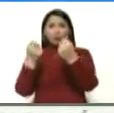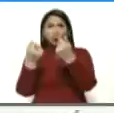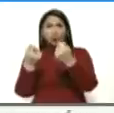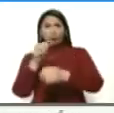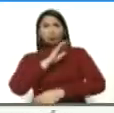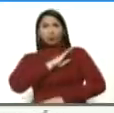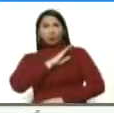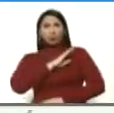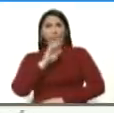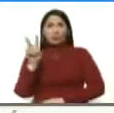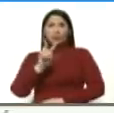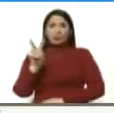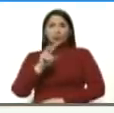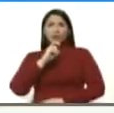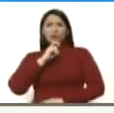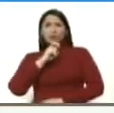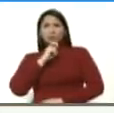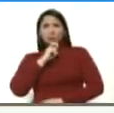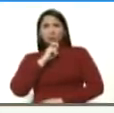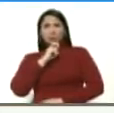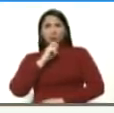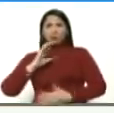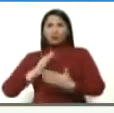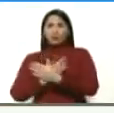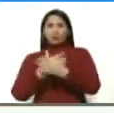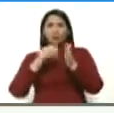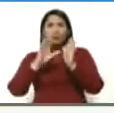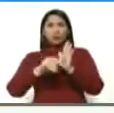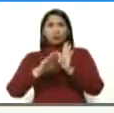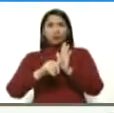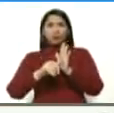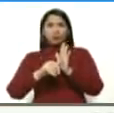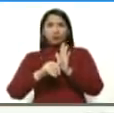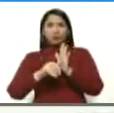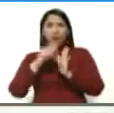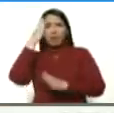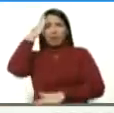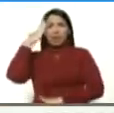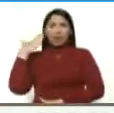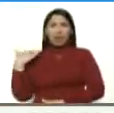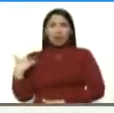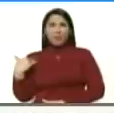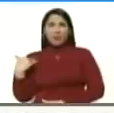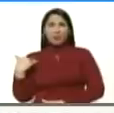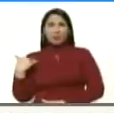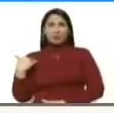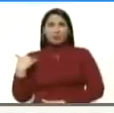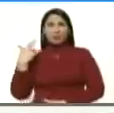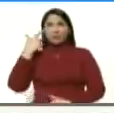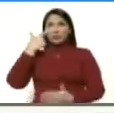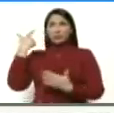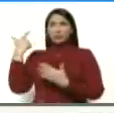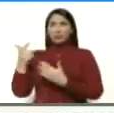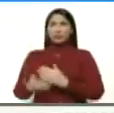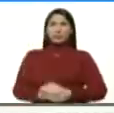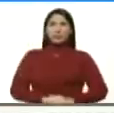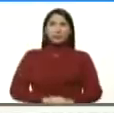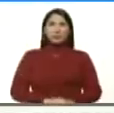estos recursos en oro que fueron despojados a Libia. Aquí, bueno, hay